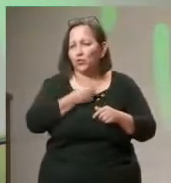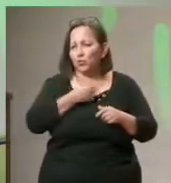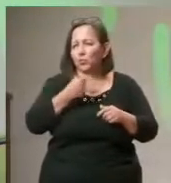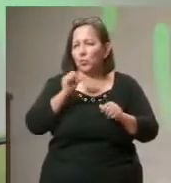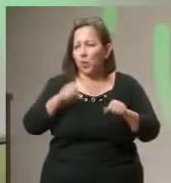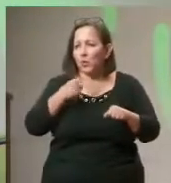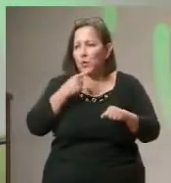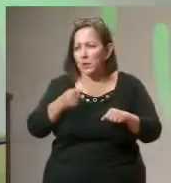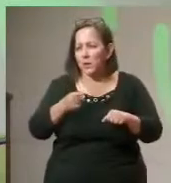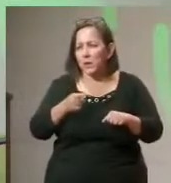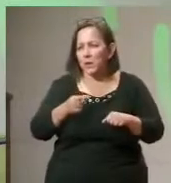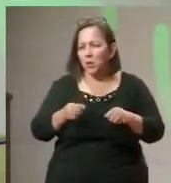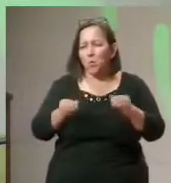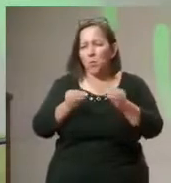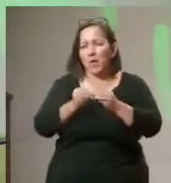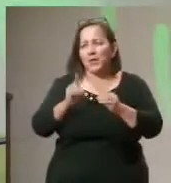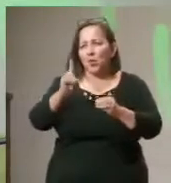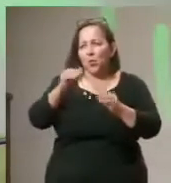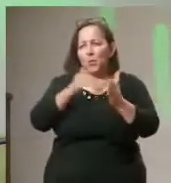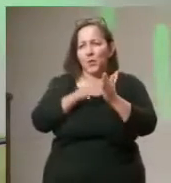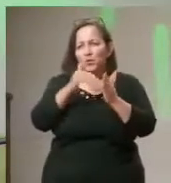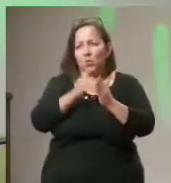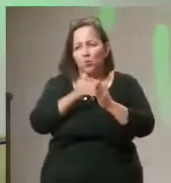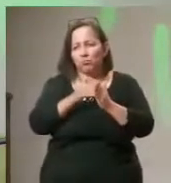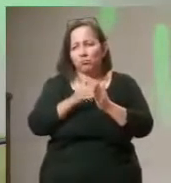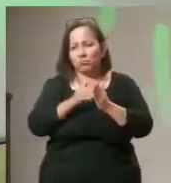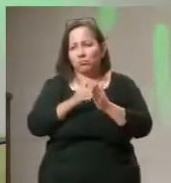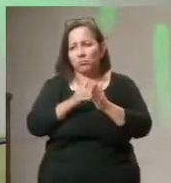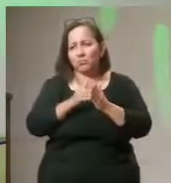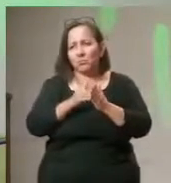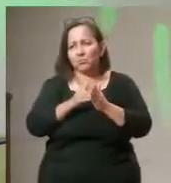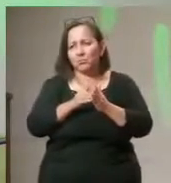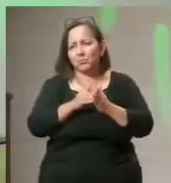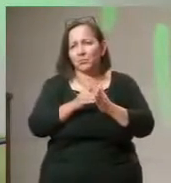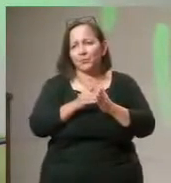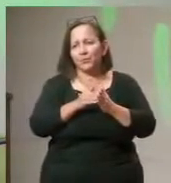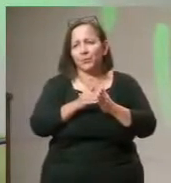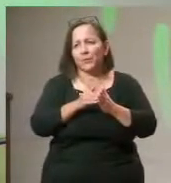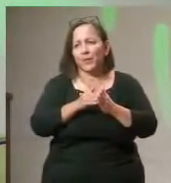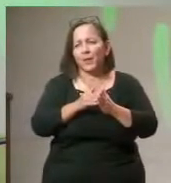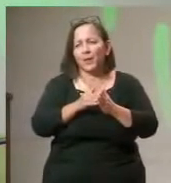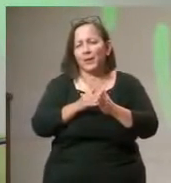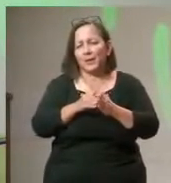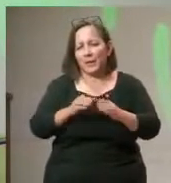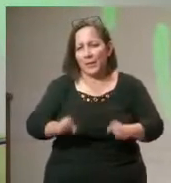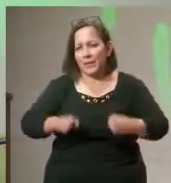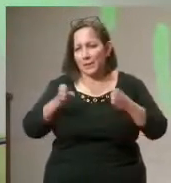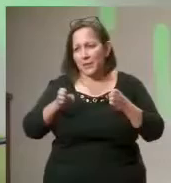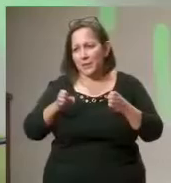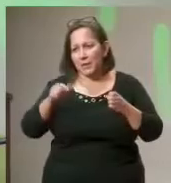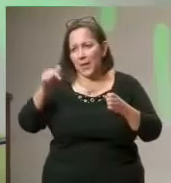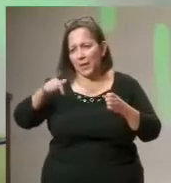que los más de 1 millón de tanques sépticos que existen en el área metropolitana